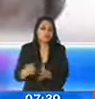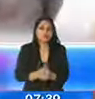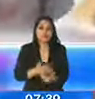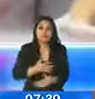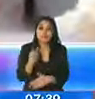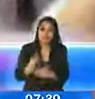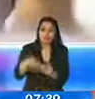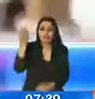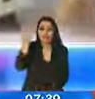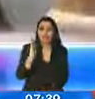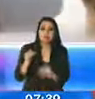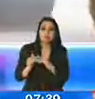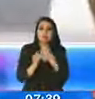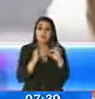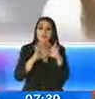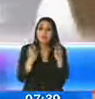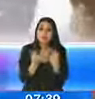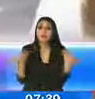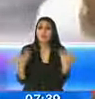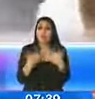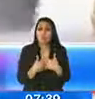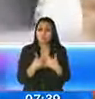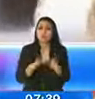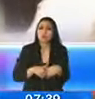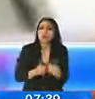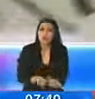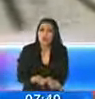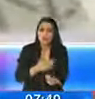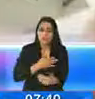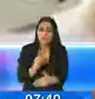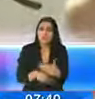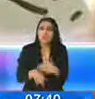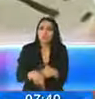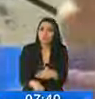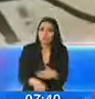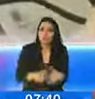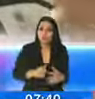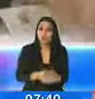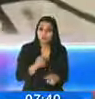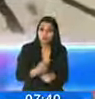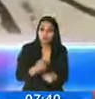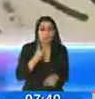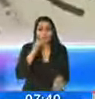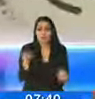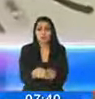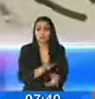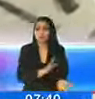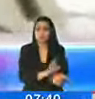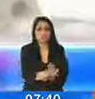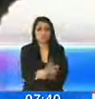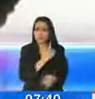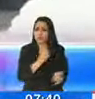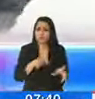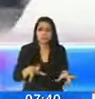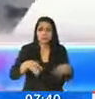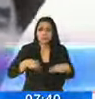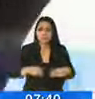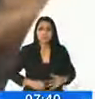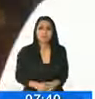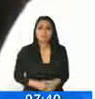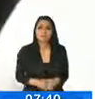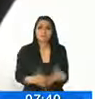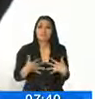y por igual la familia está unida a través de nuestros hijos, y estas cosas no vamos nosotros a permitir. Lo que queremos